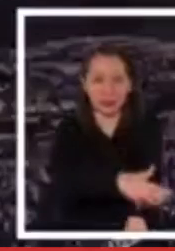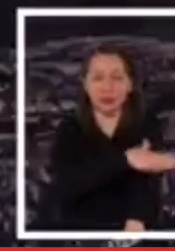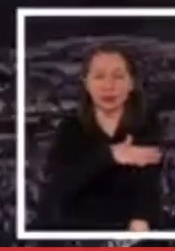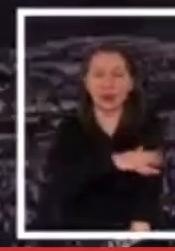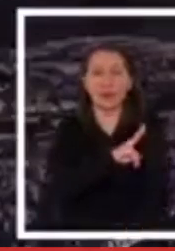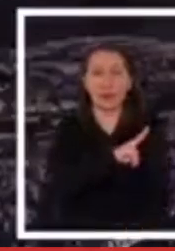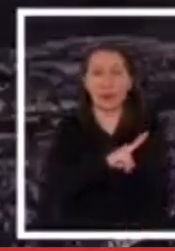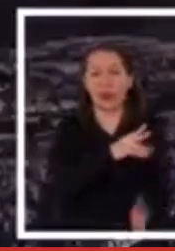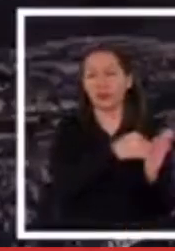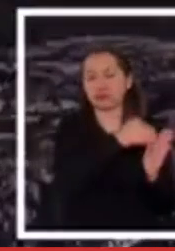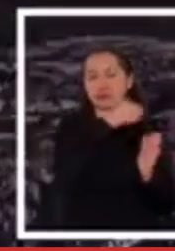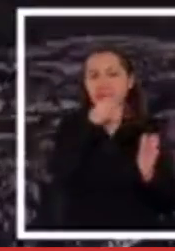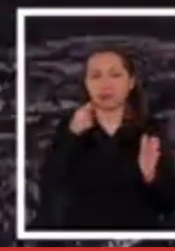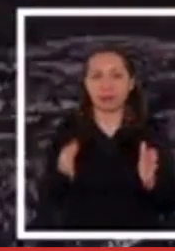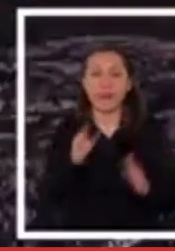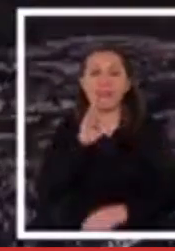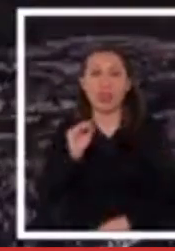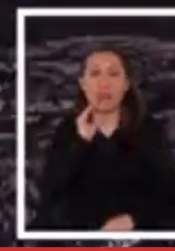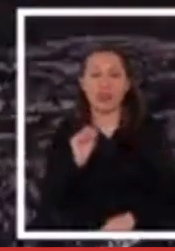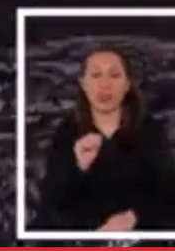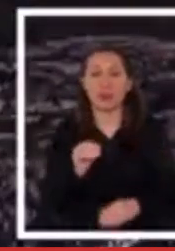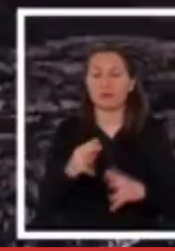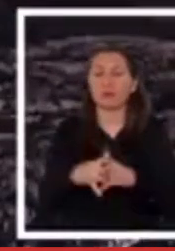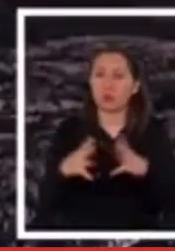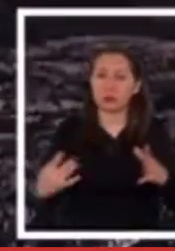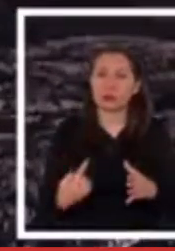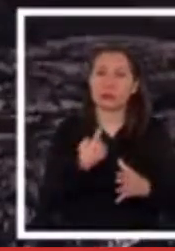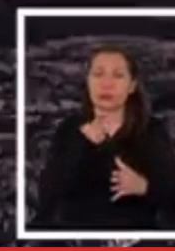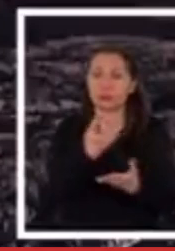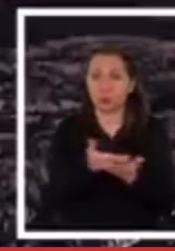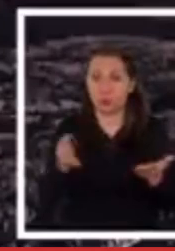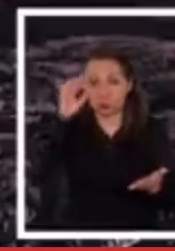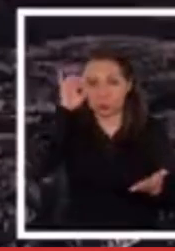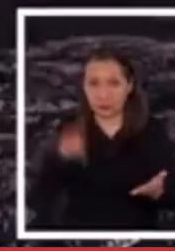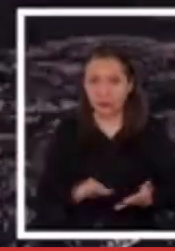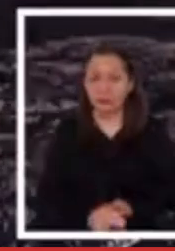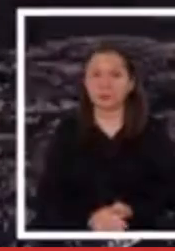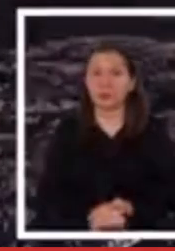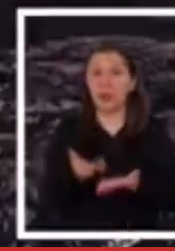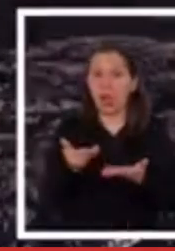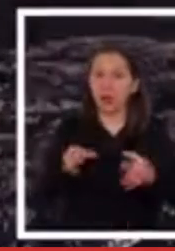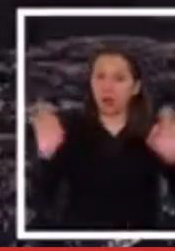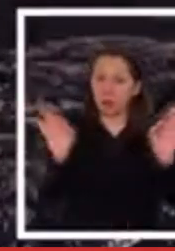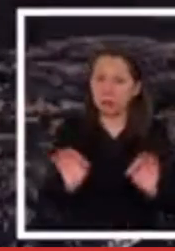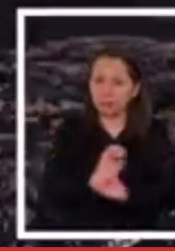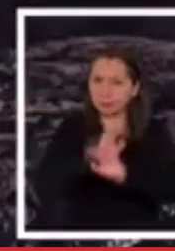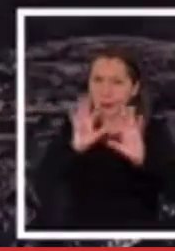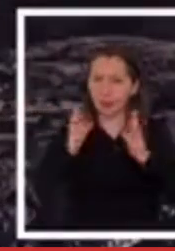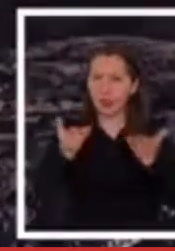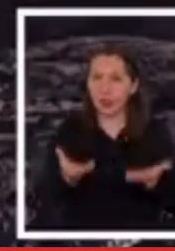de Valparaíso hasta el bío bío que se han visto muy afectadas como ustedes saben vamos a precisar